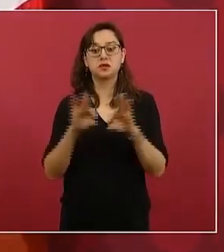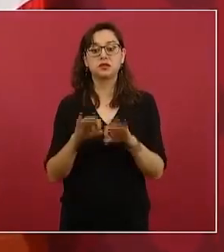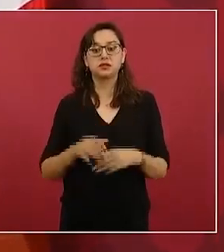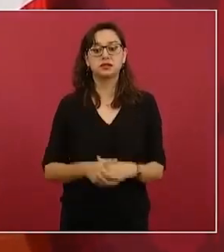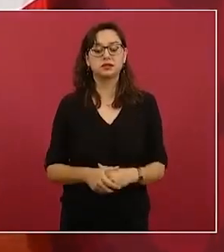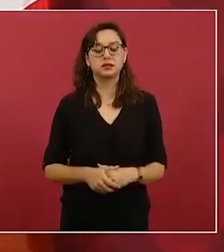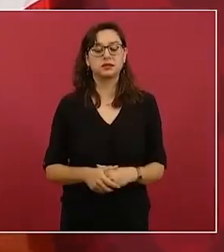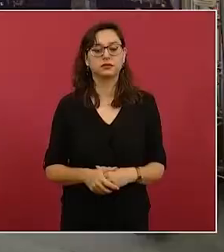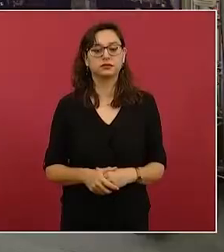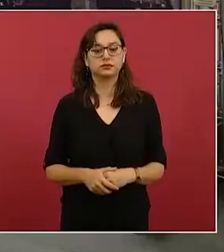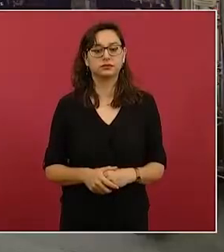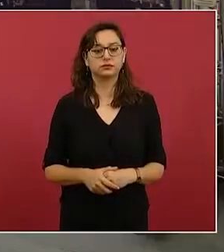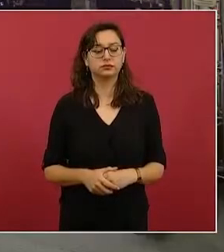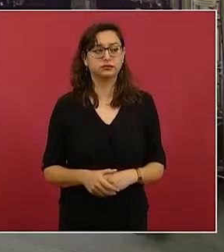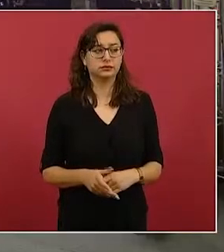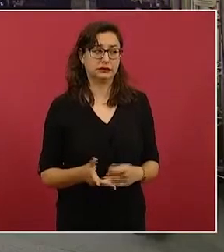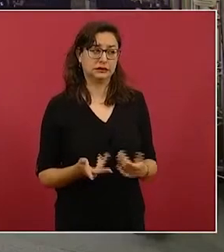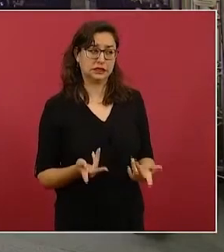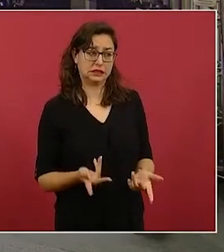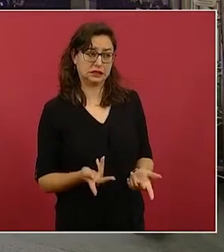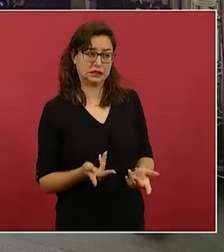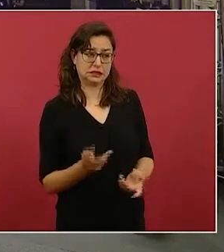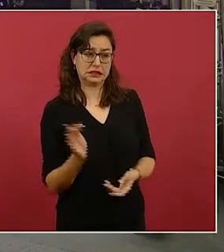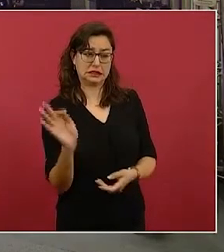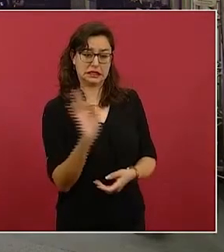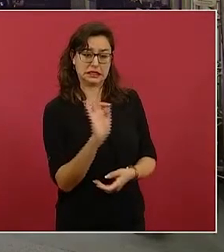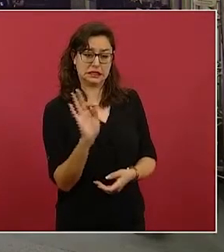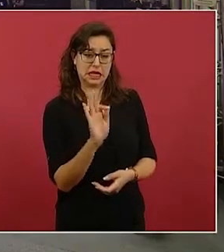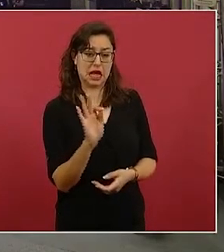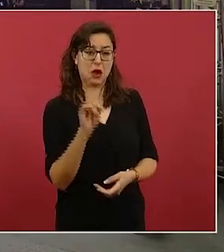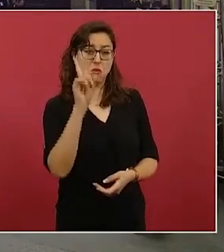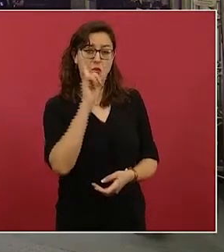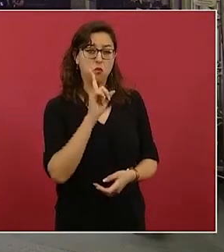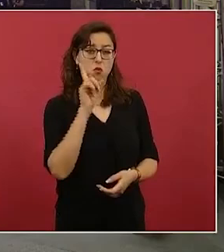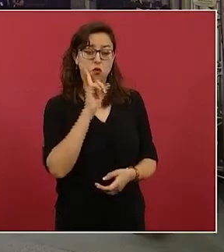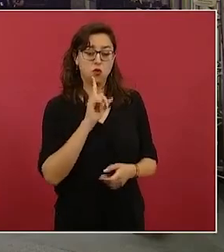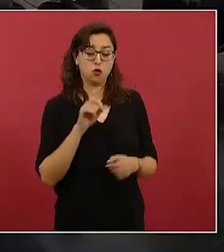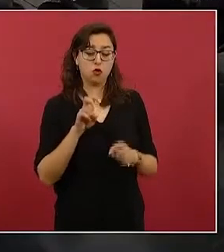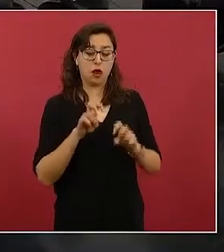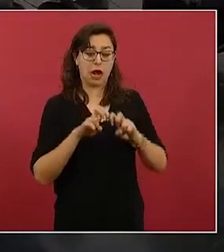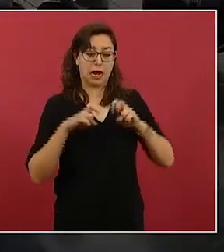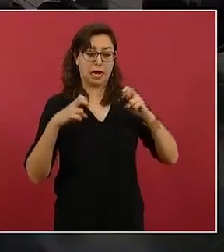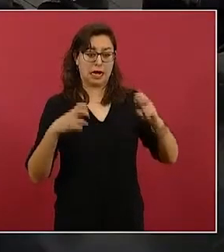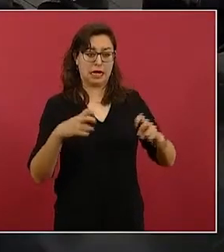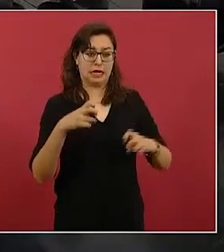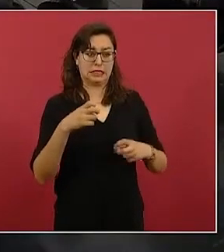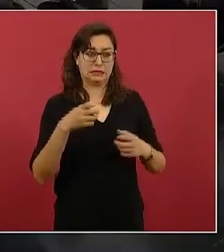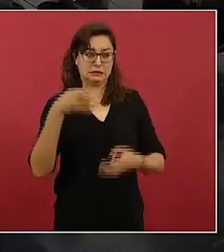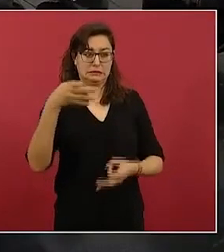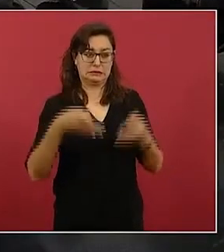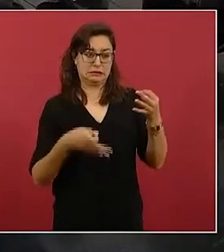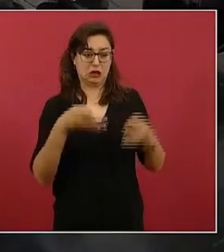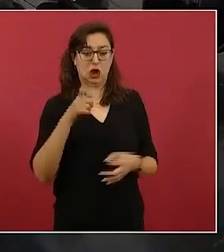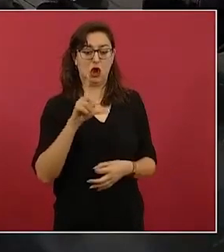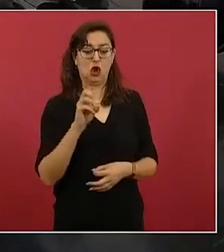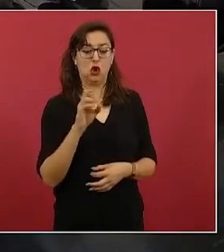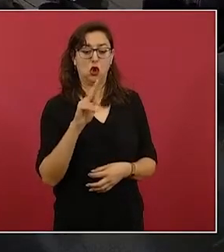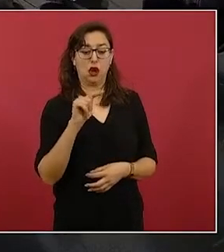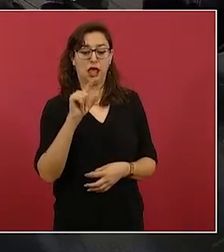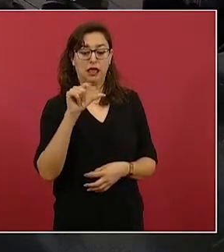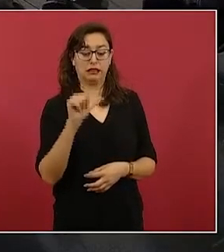¿Confía en el quizá que a través del proyecto de la ministra Loretta se incluso se salve, se deje ya